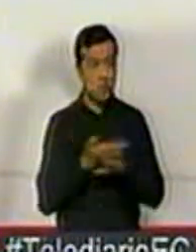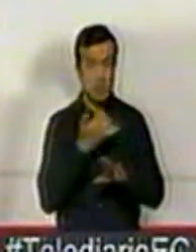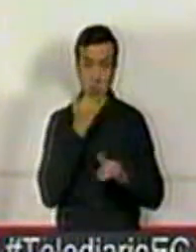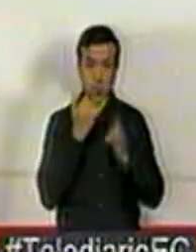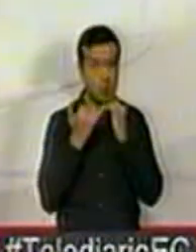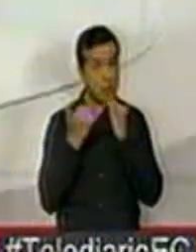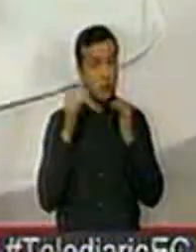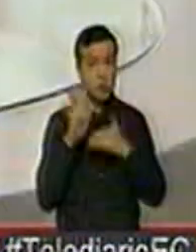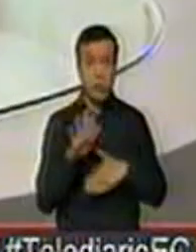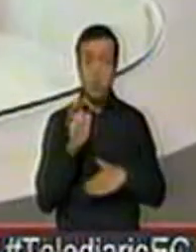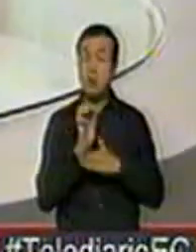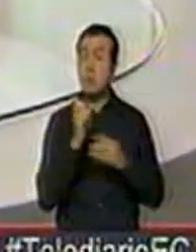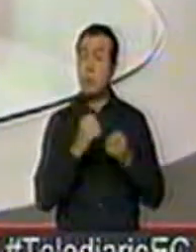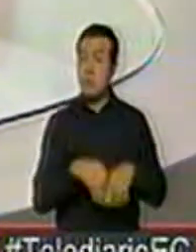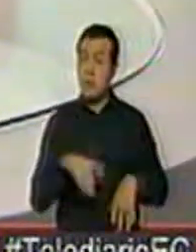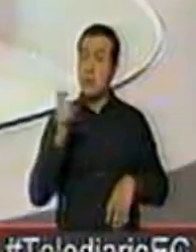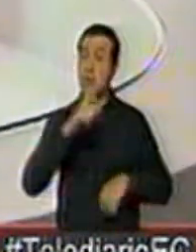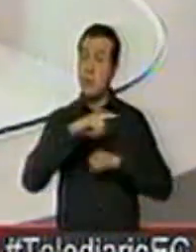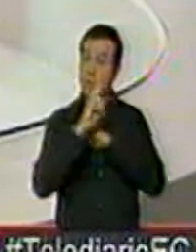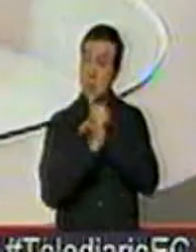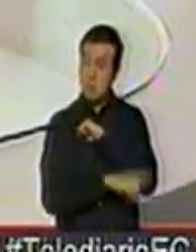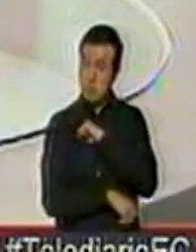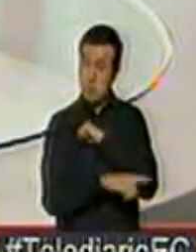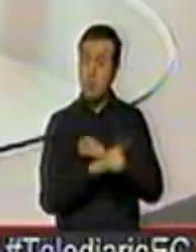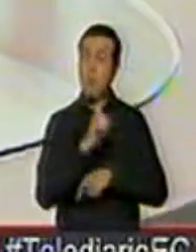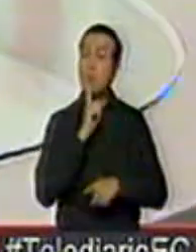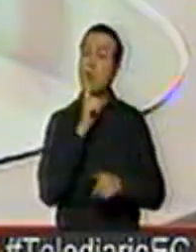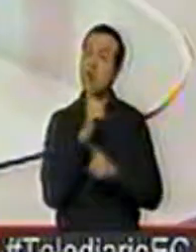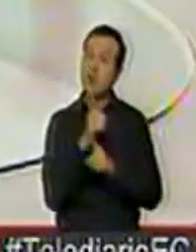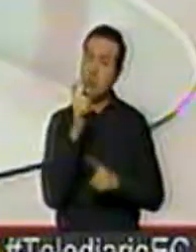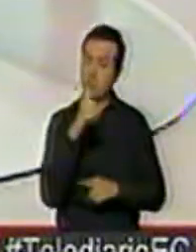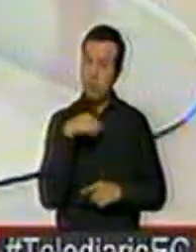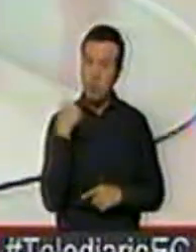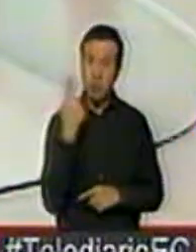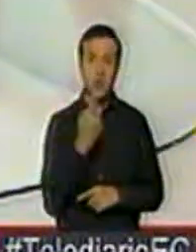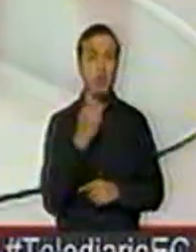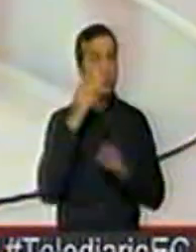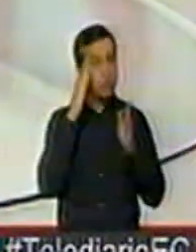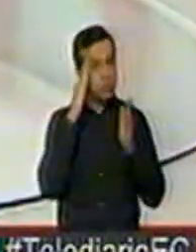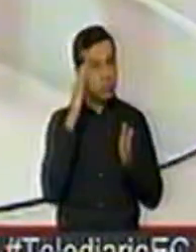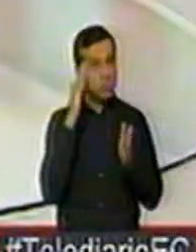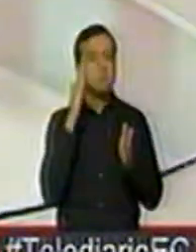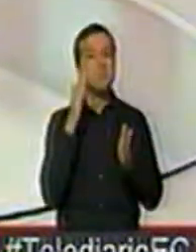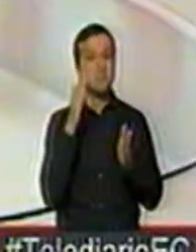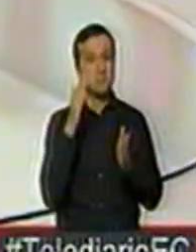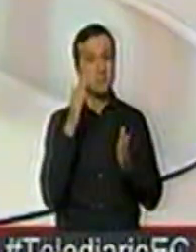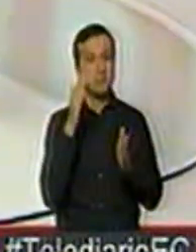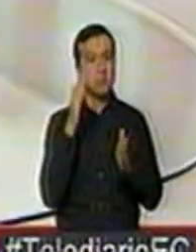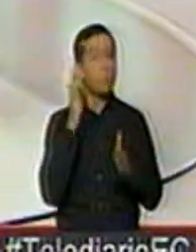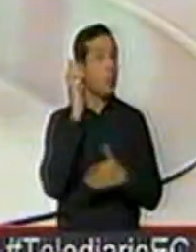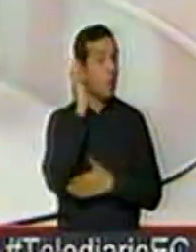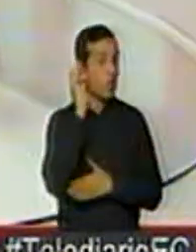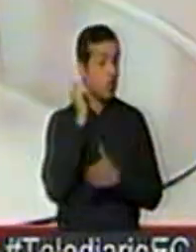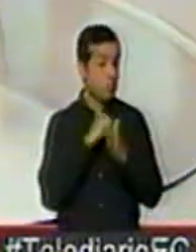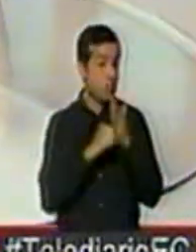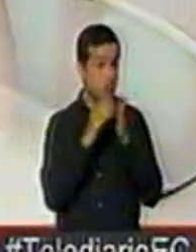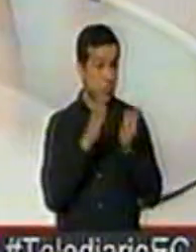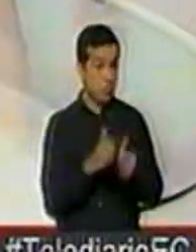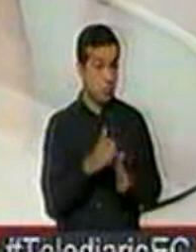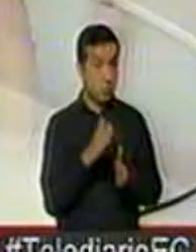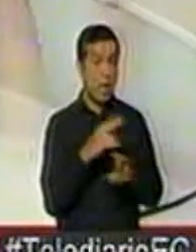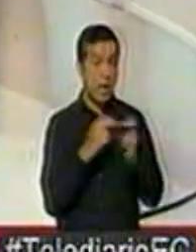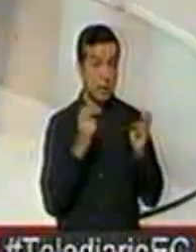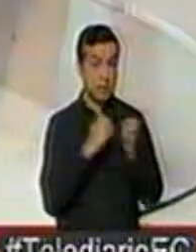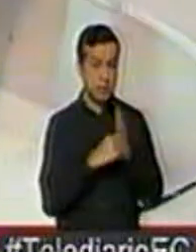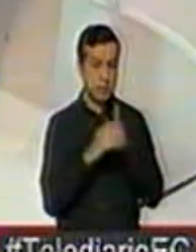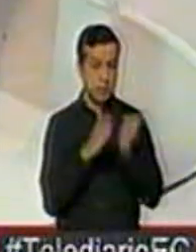grave para el país y debe haber una sanción. Pero por eso nosotros estamos destinados a escuchar a la misma Verónica Espinosa para que dé sus